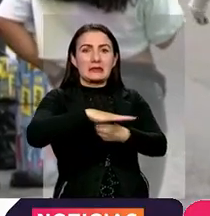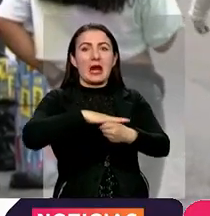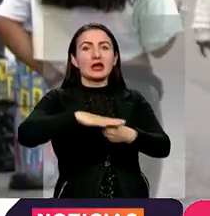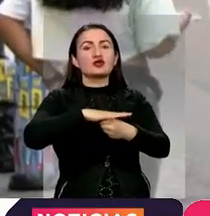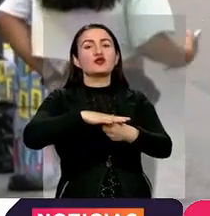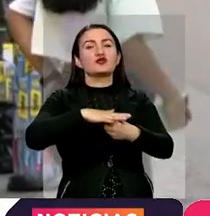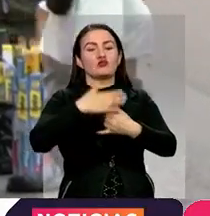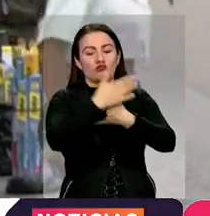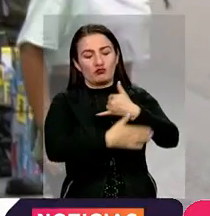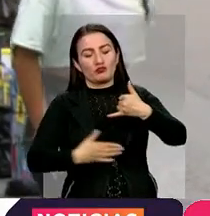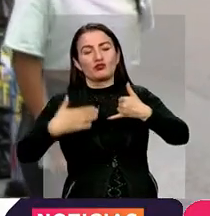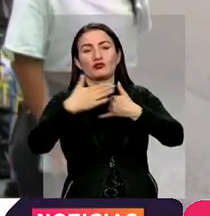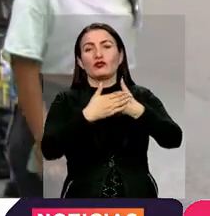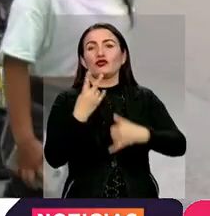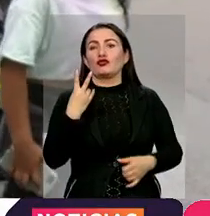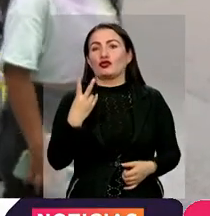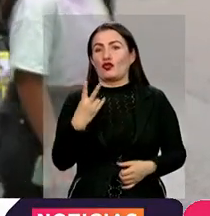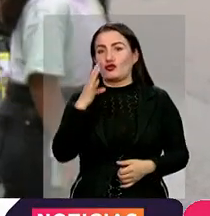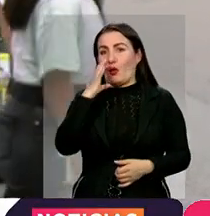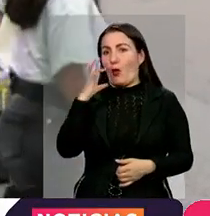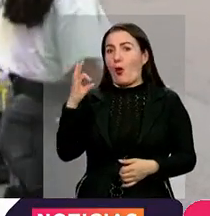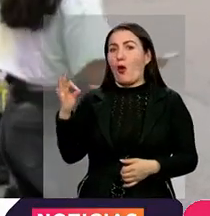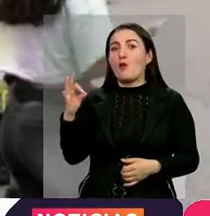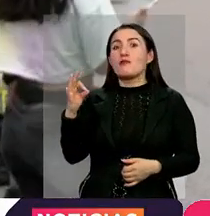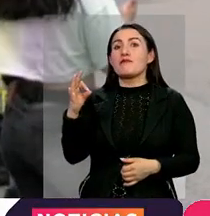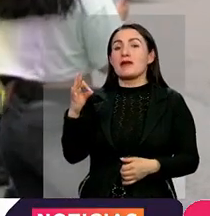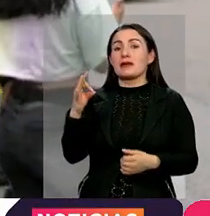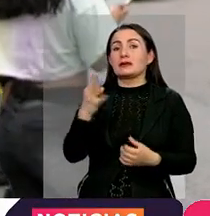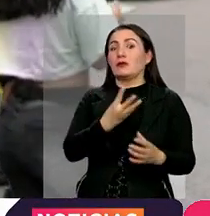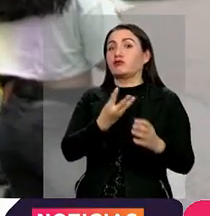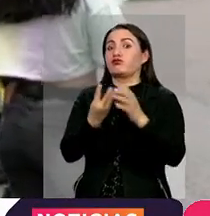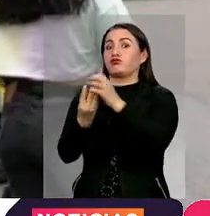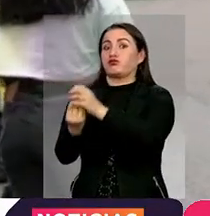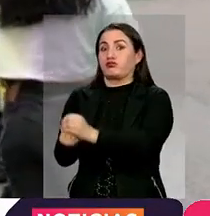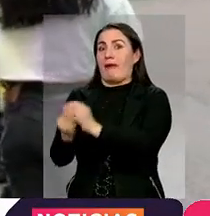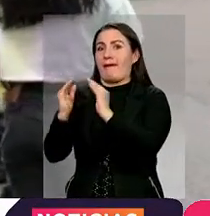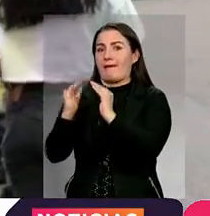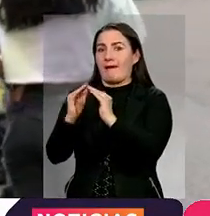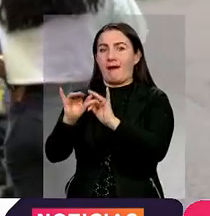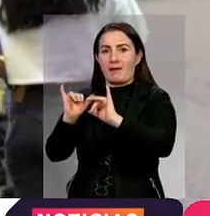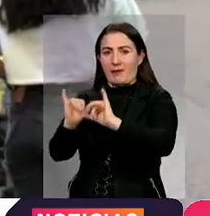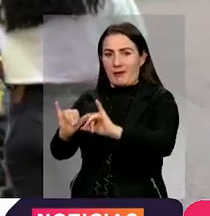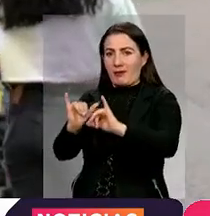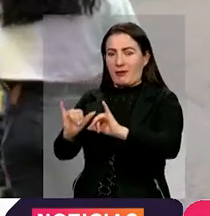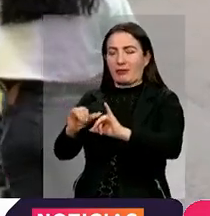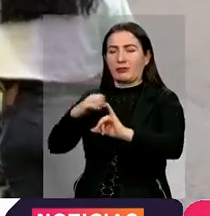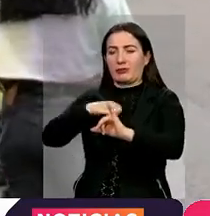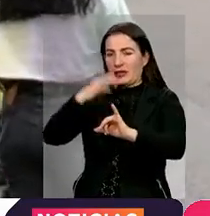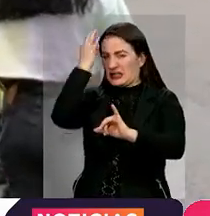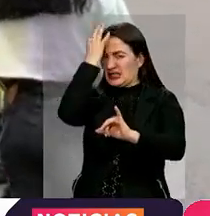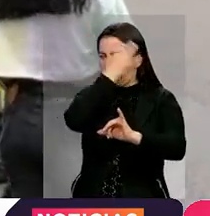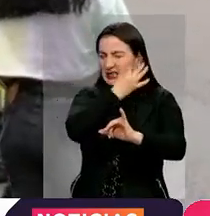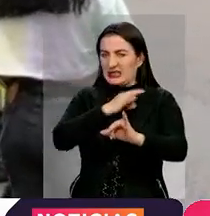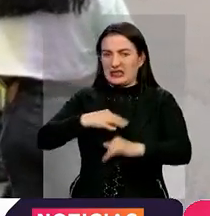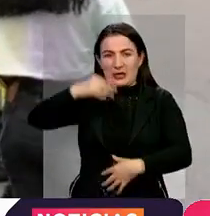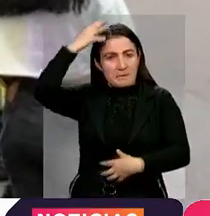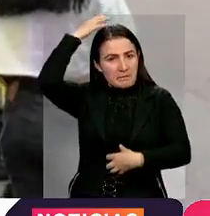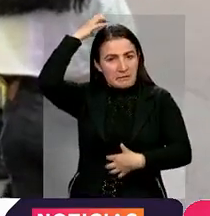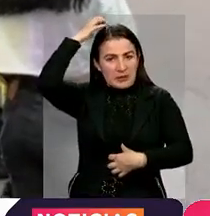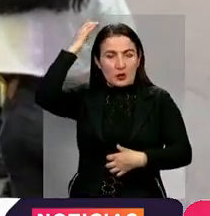nacional pertenecen a 2 hombres que en este momento están cumpliendo aislamiento en sus viviendas y siguiendo todos los protocolos sanitarios.